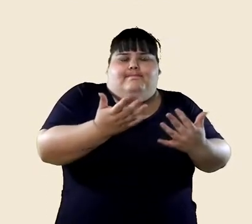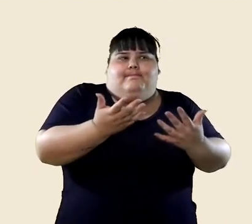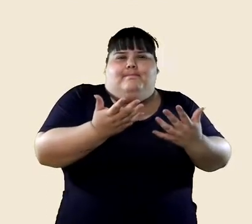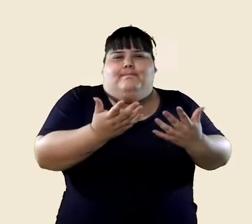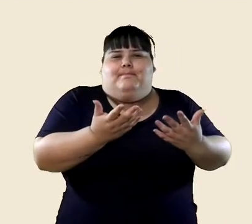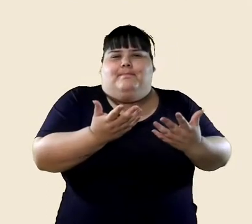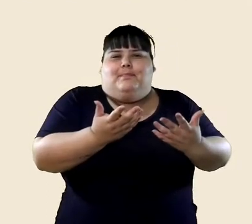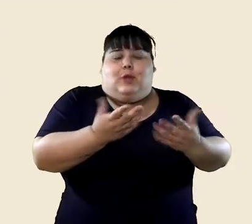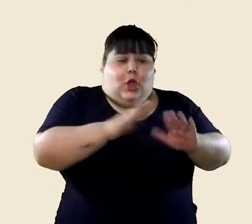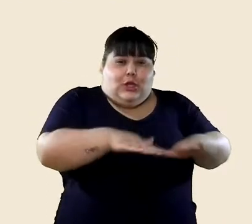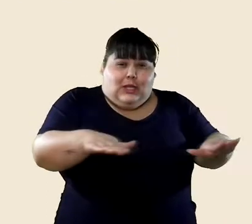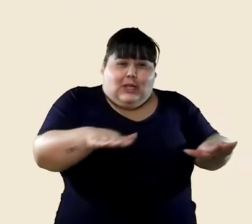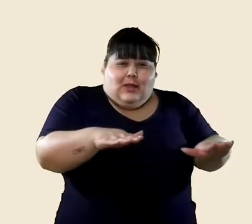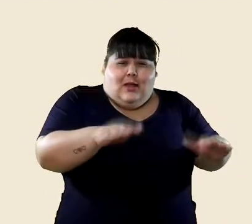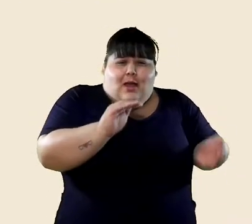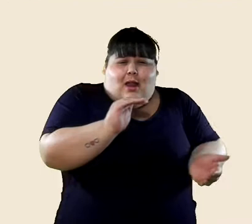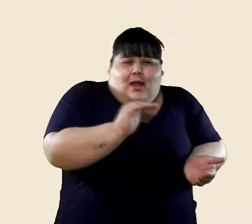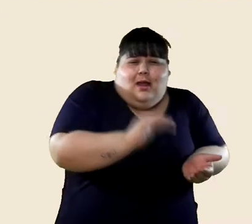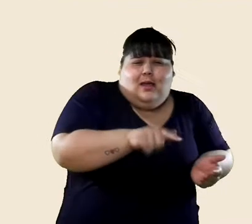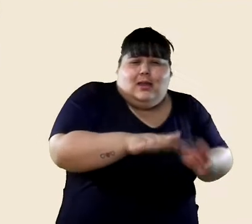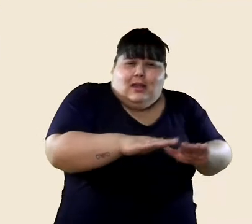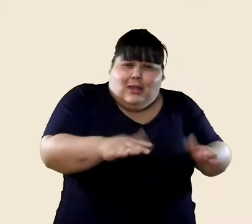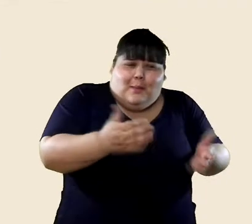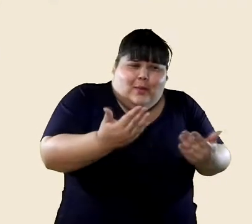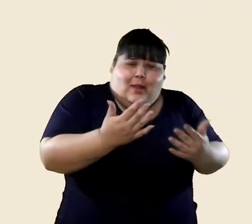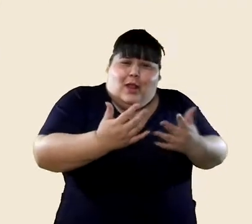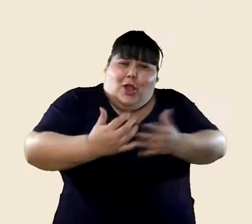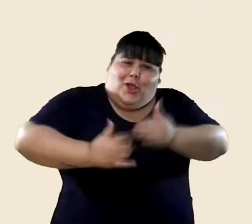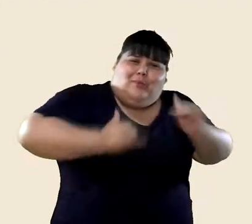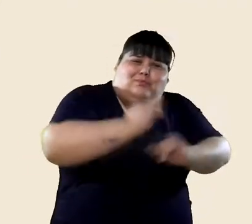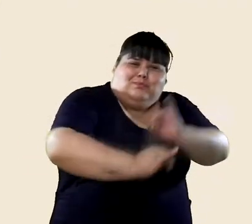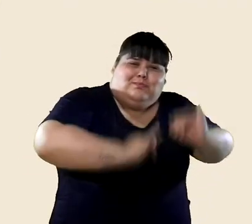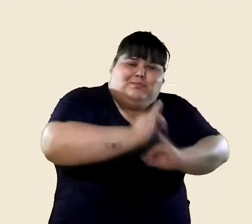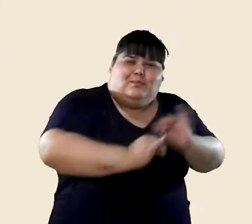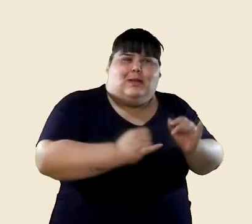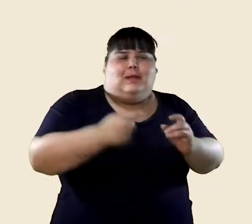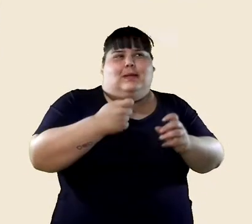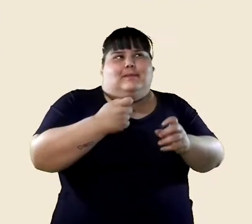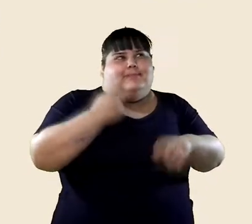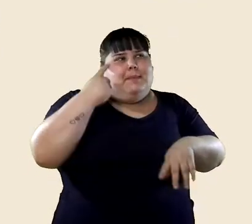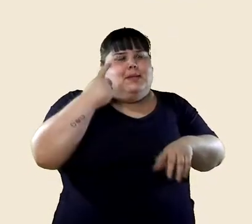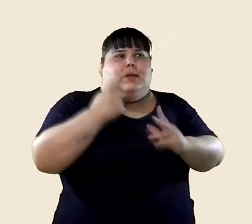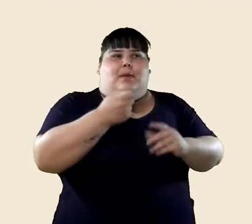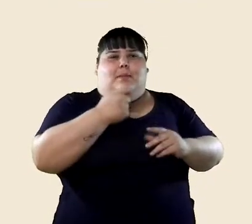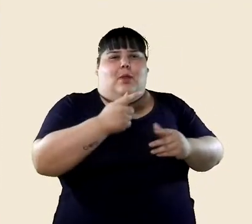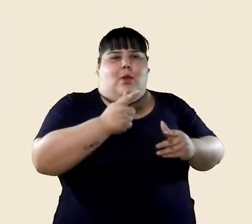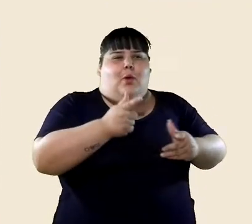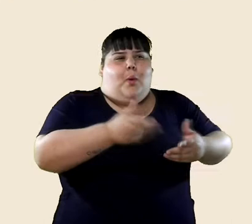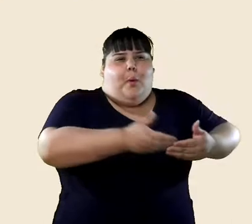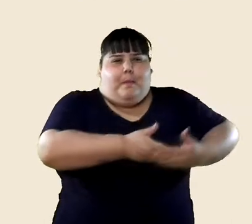poder, con niños muy pequeños, poder contarles, incluso a ellos, a veces uno dice, bueno, un bebé, un niño de